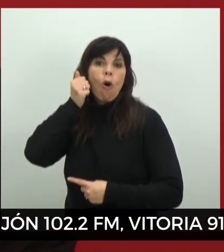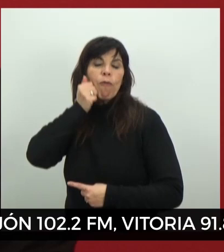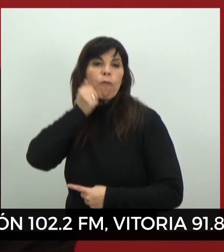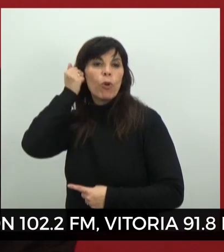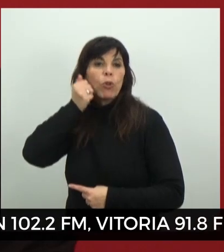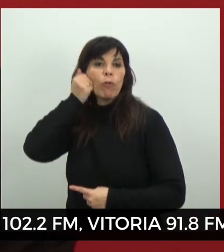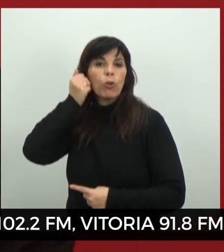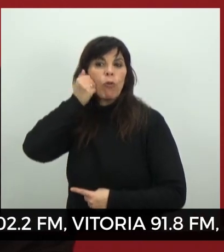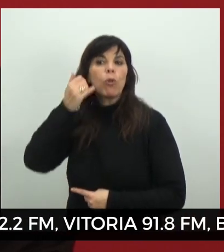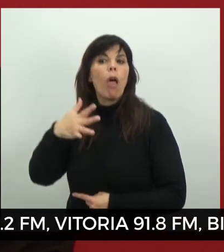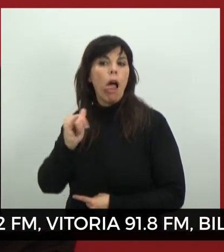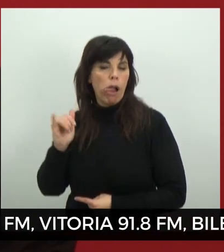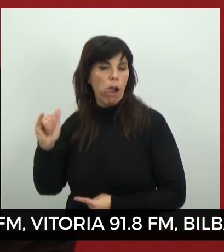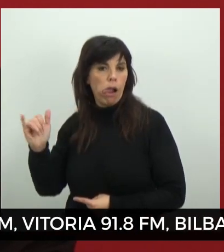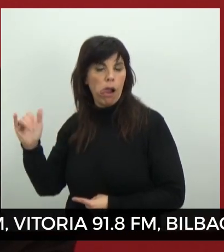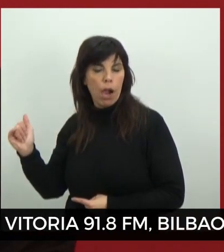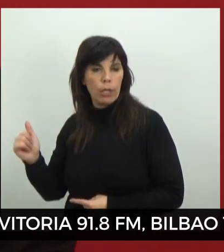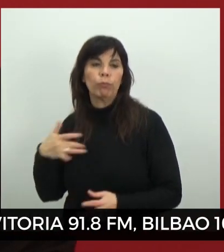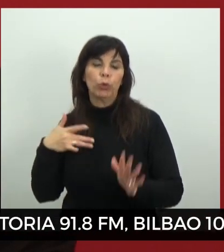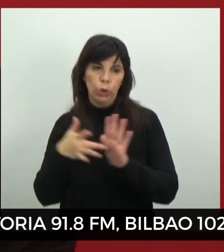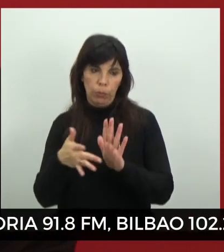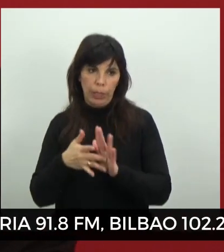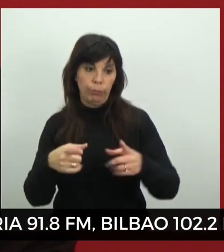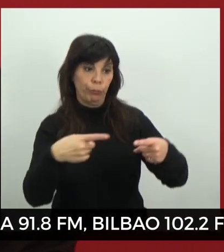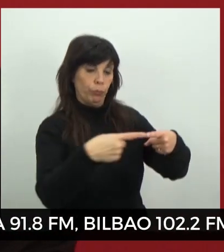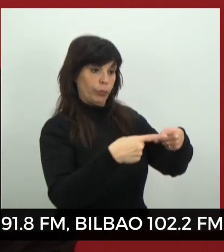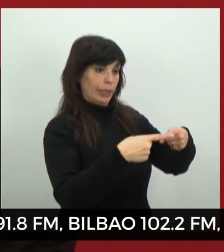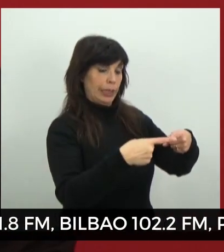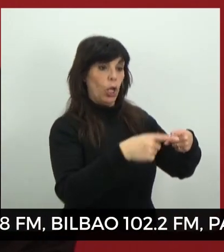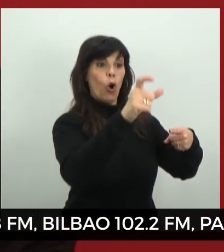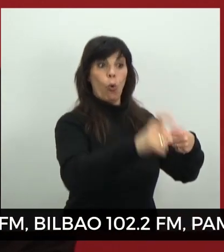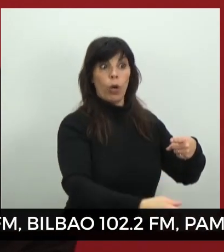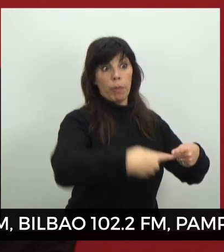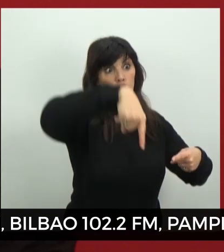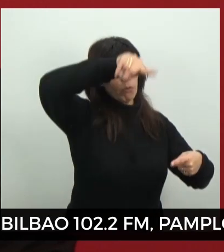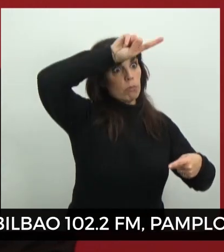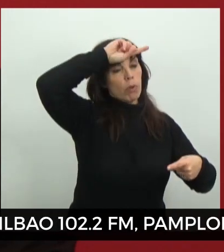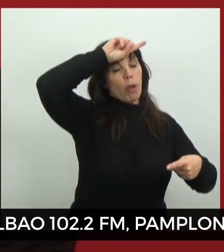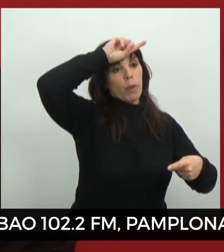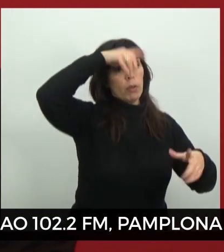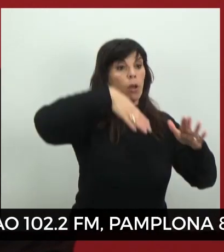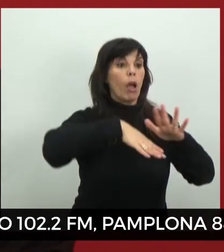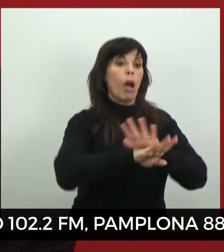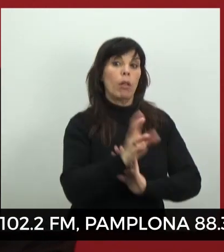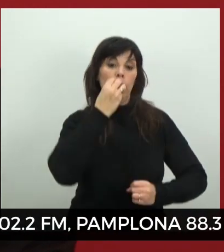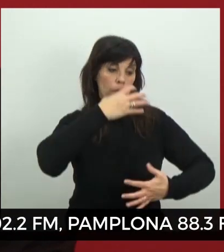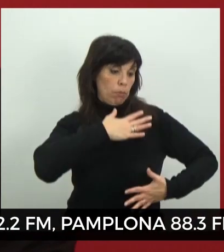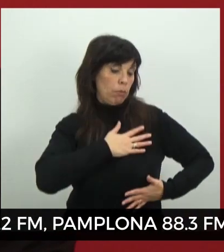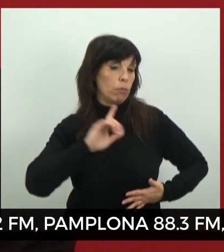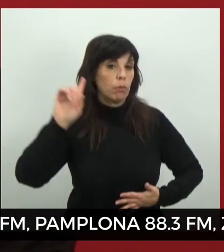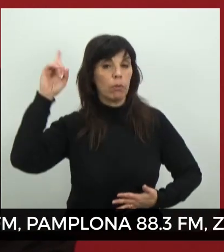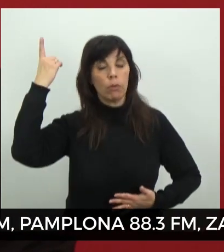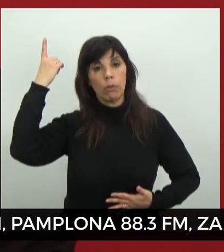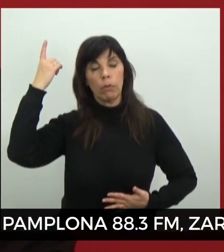explico? Cuando una persona se arrepiente por la bondad de Dios, como dice la Biblia